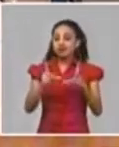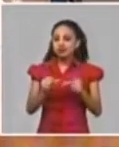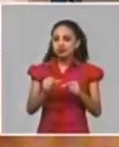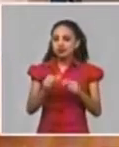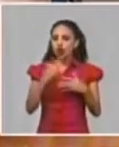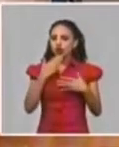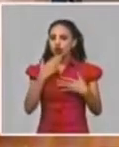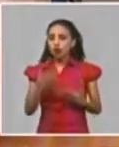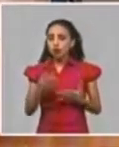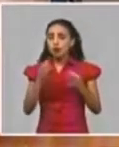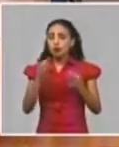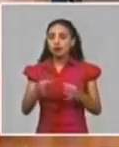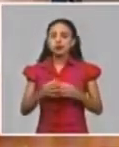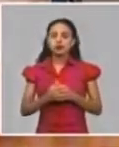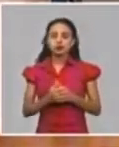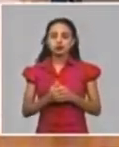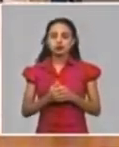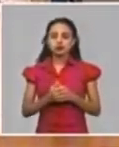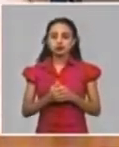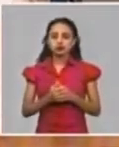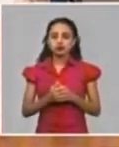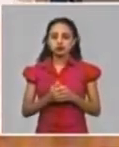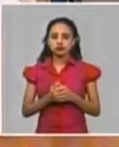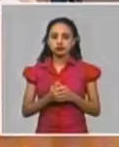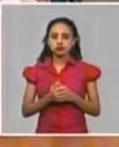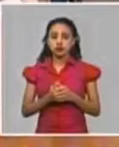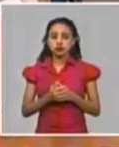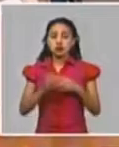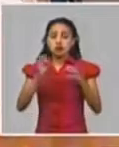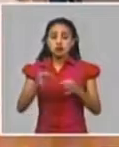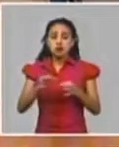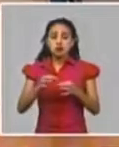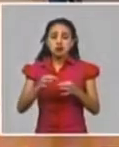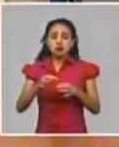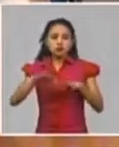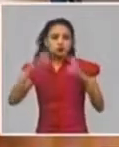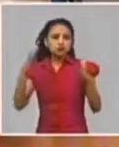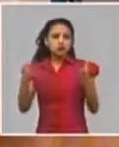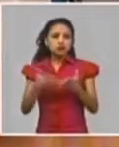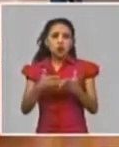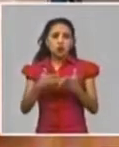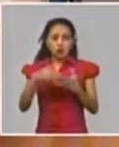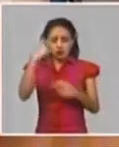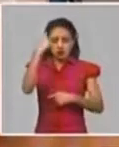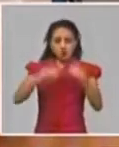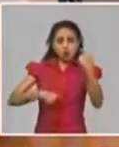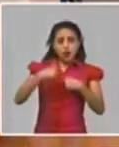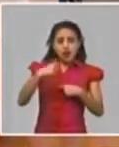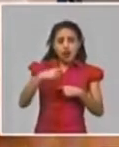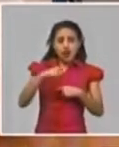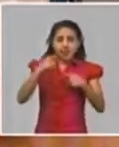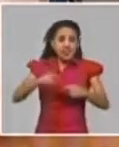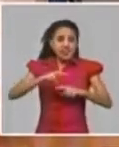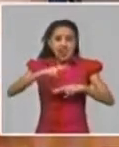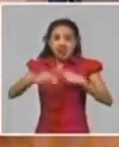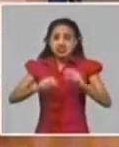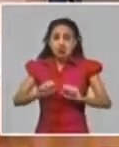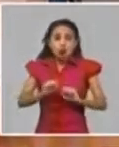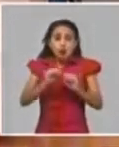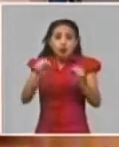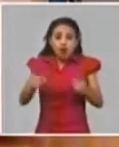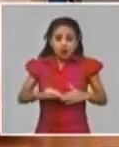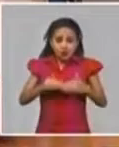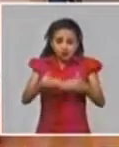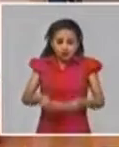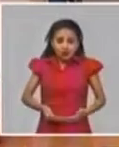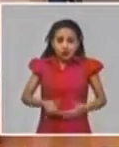una intervención médica que si no se efectúa, a través se muere la persona, o se muere el niño, o se muere la embarazada.